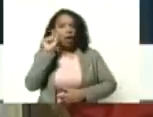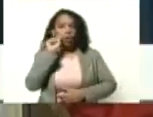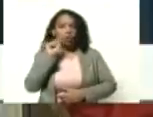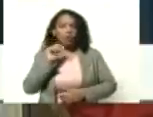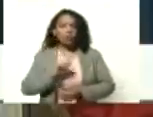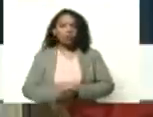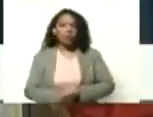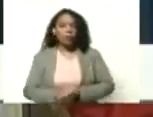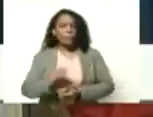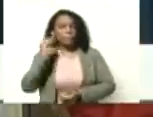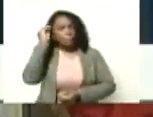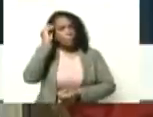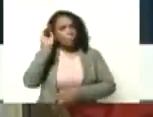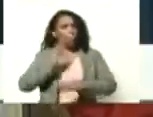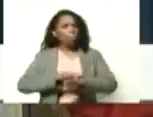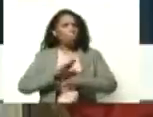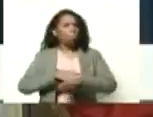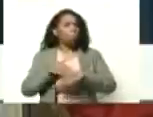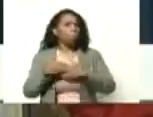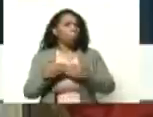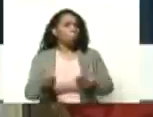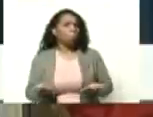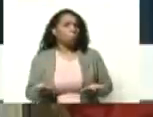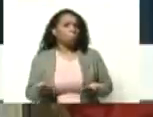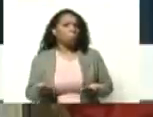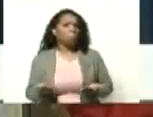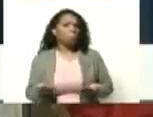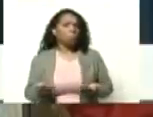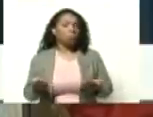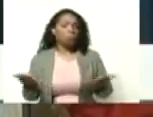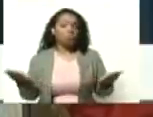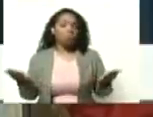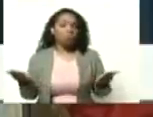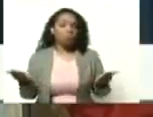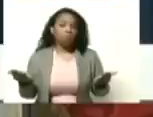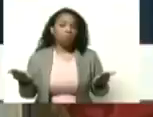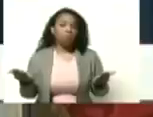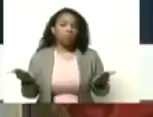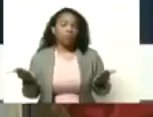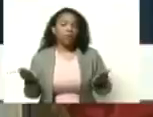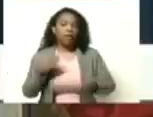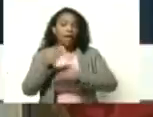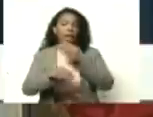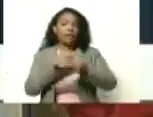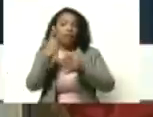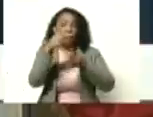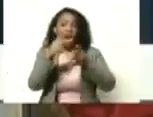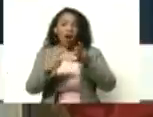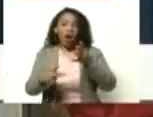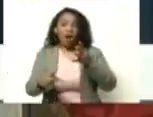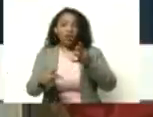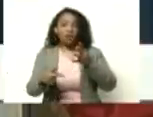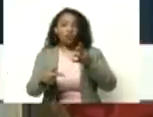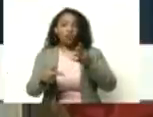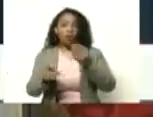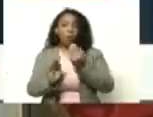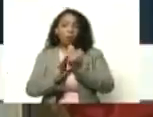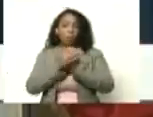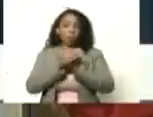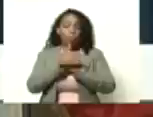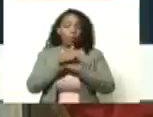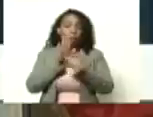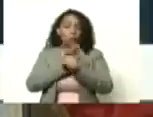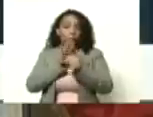pensemos hoy por qué será y coro le hicieron varios que lamentable